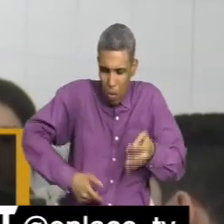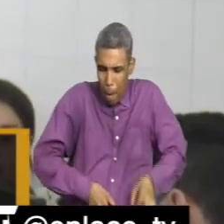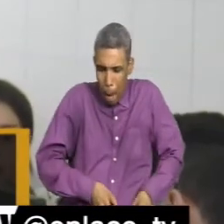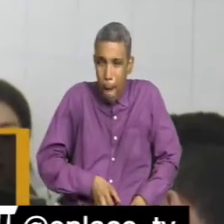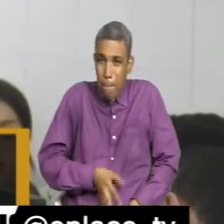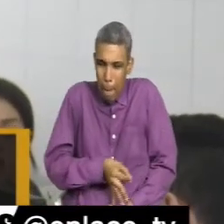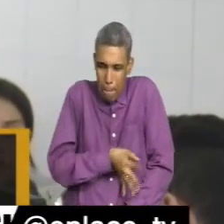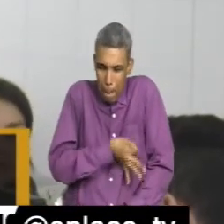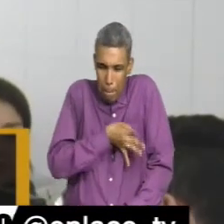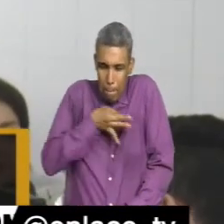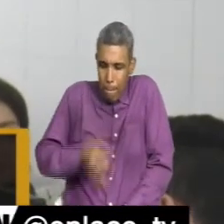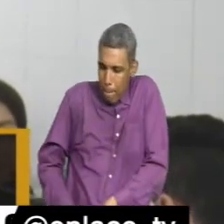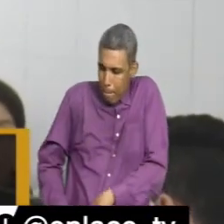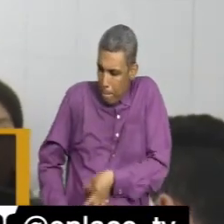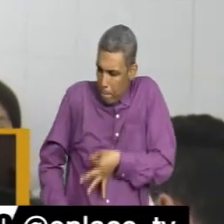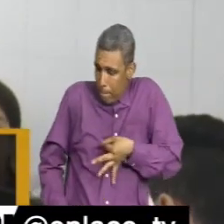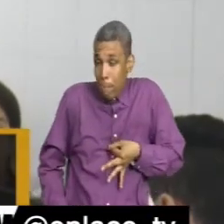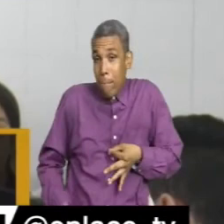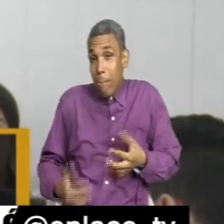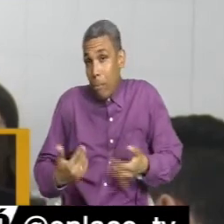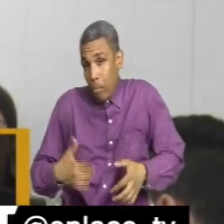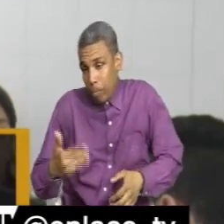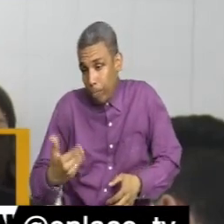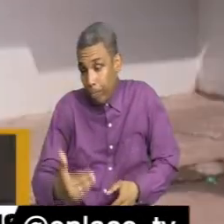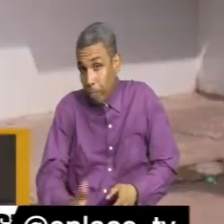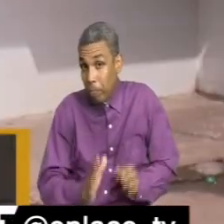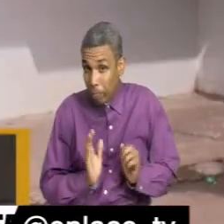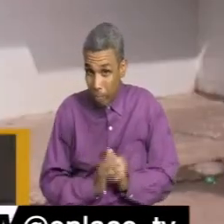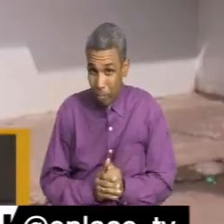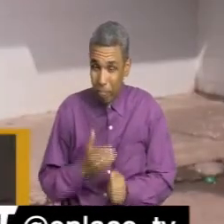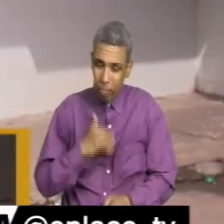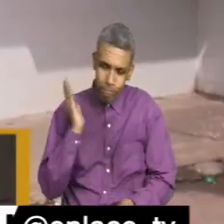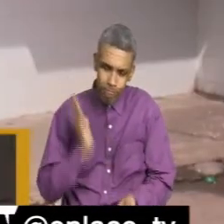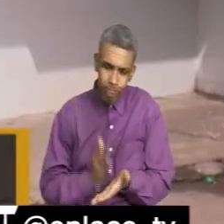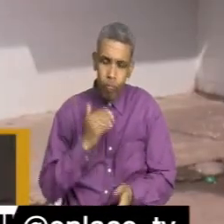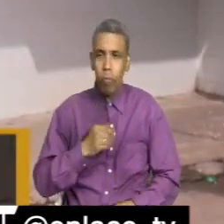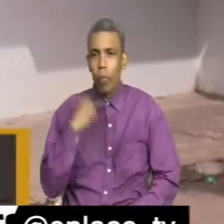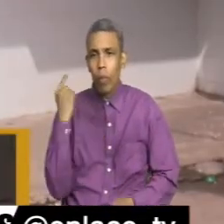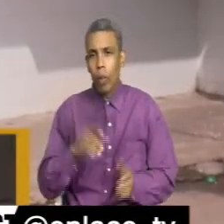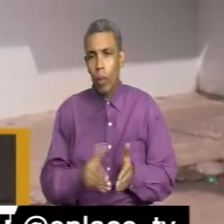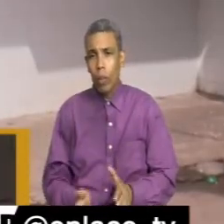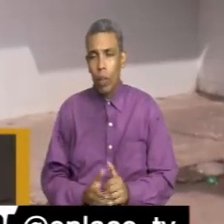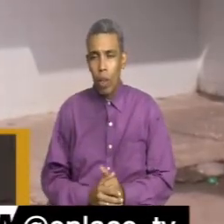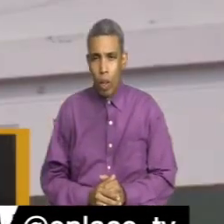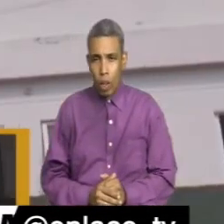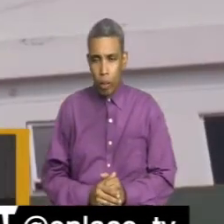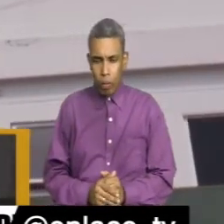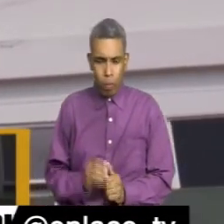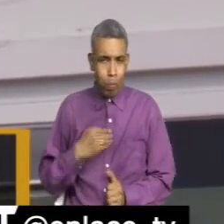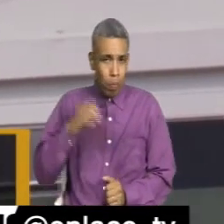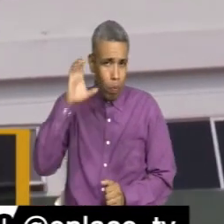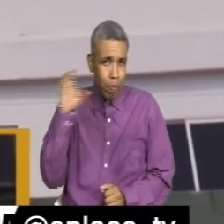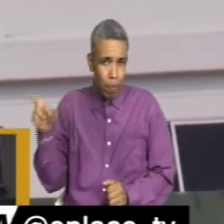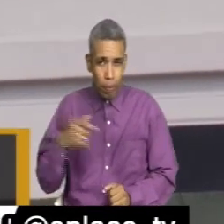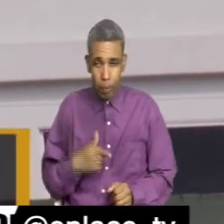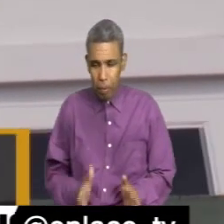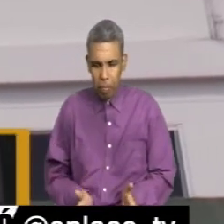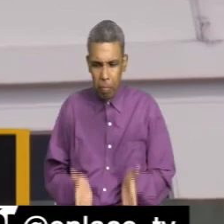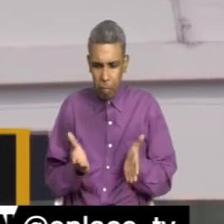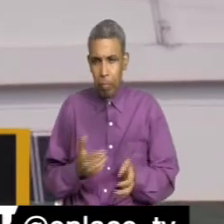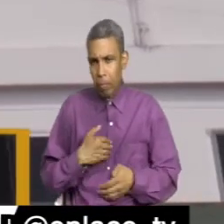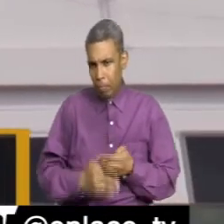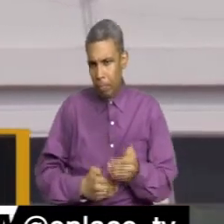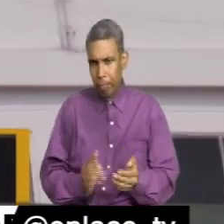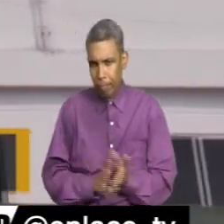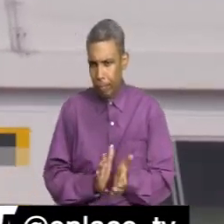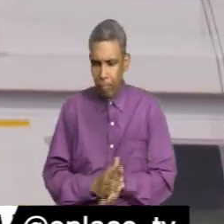hubiese tenido que hacer alguna intervención quirúrgica en esa pierna. El menor de edad se recupera satisfactoriamente y en las próximas horas será